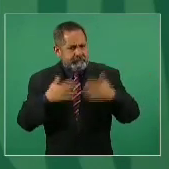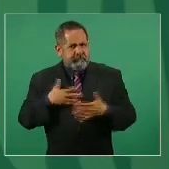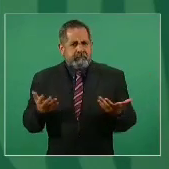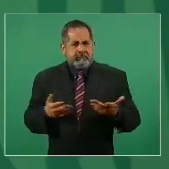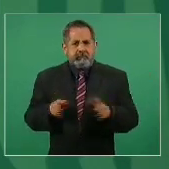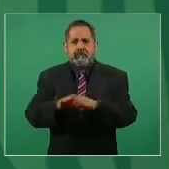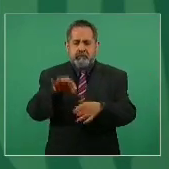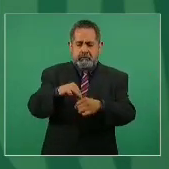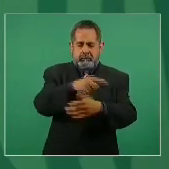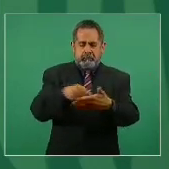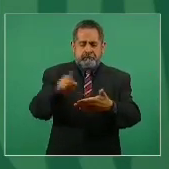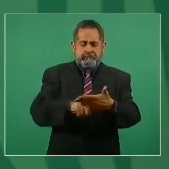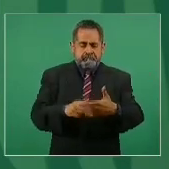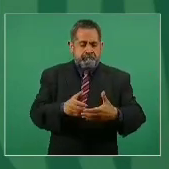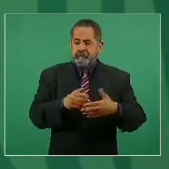una contienda.